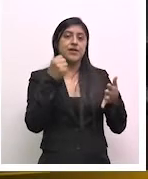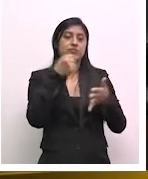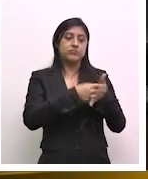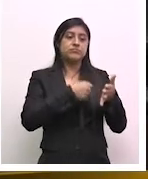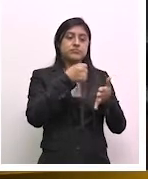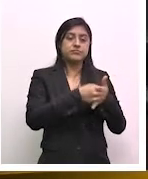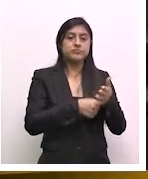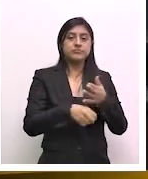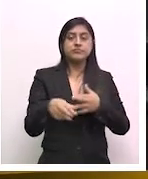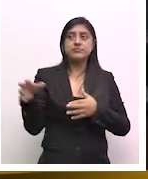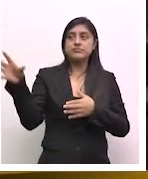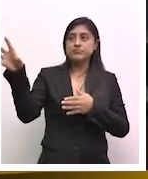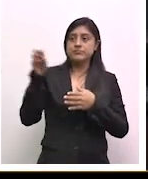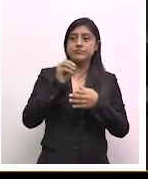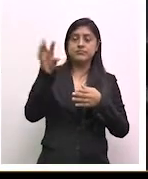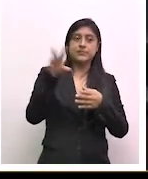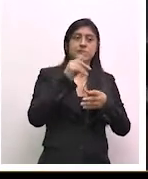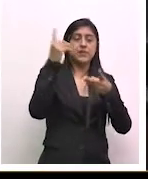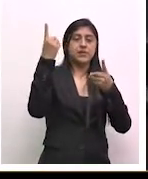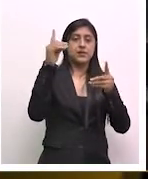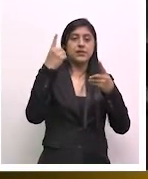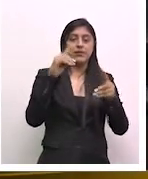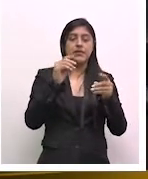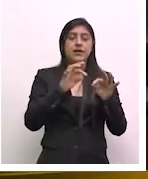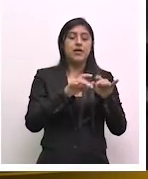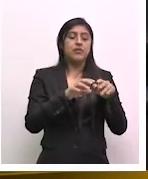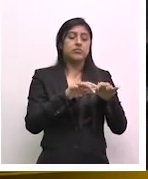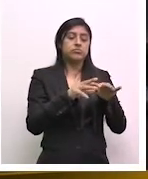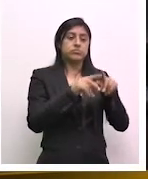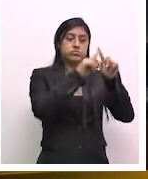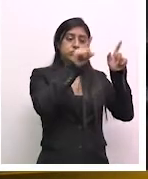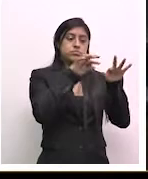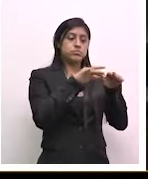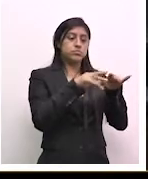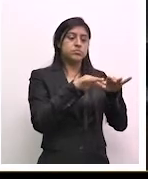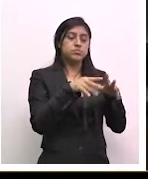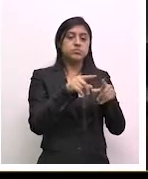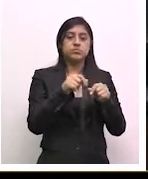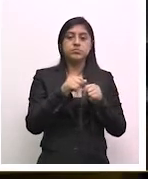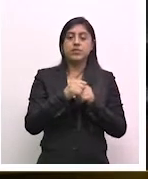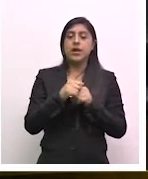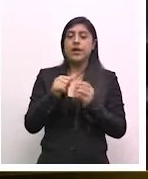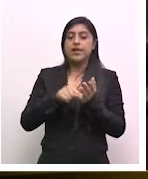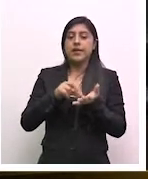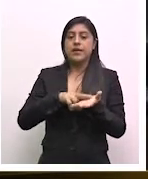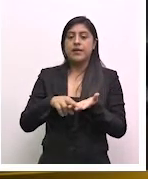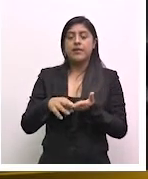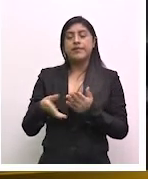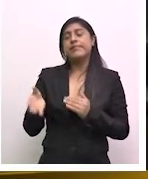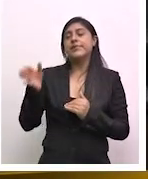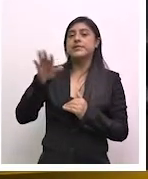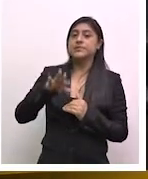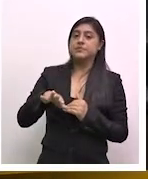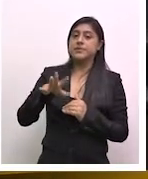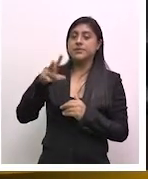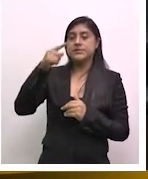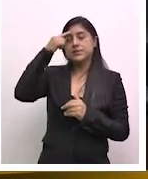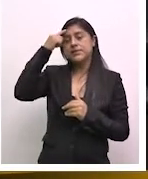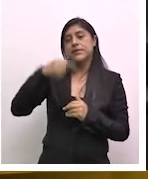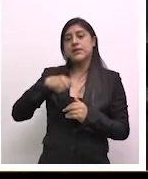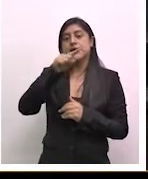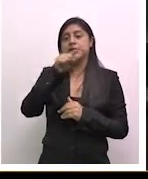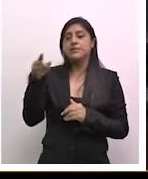proceso arduo que en ese momento era fuerte de la recopilación de datos y digitalizando los al sistema de registro civil